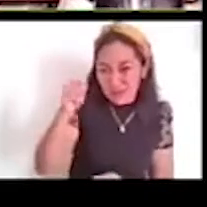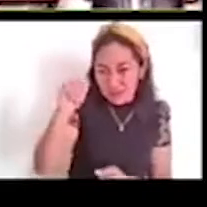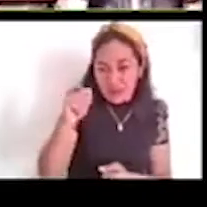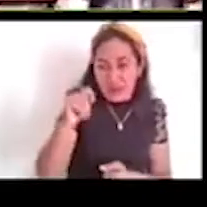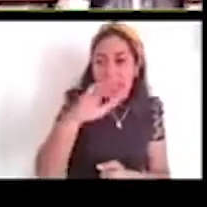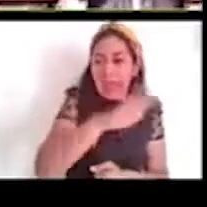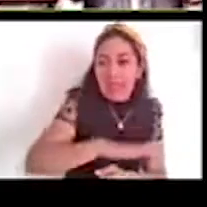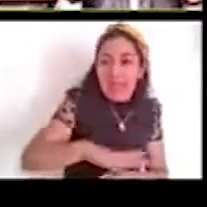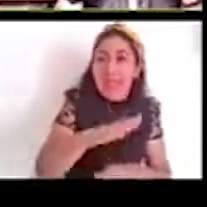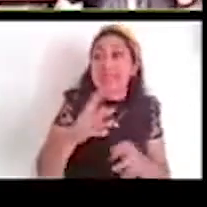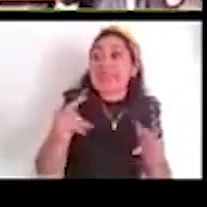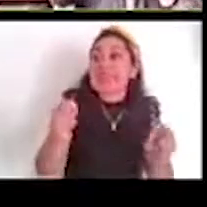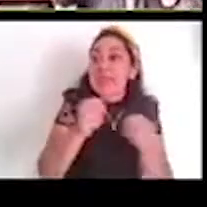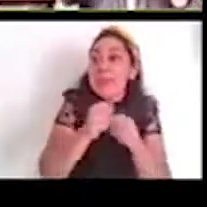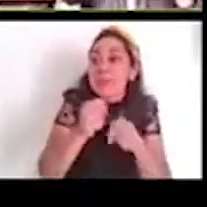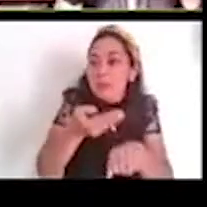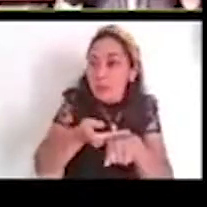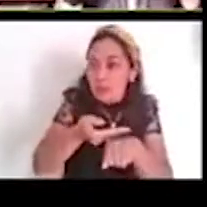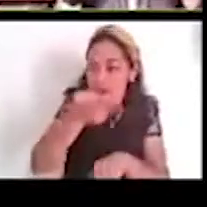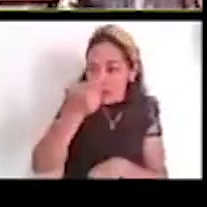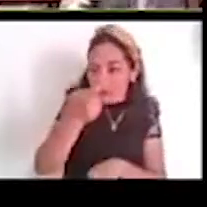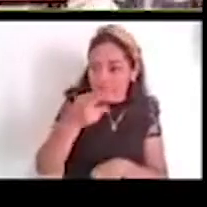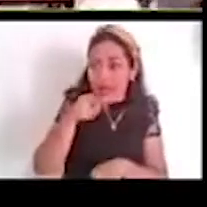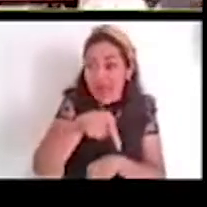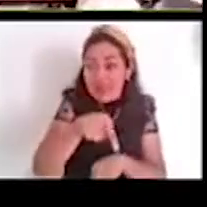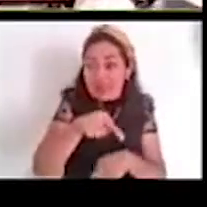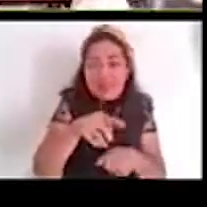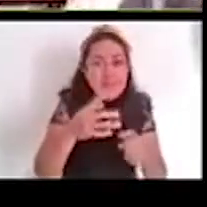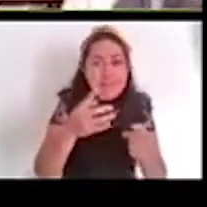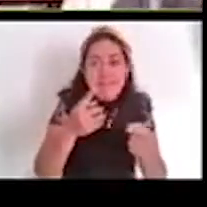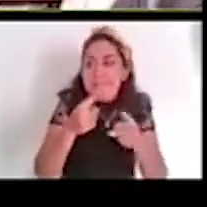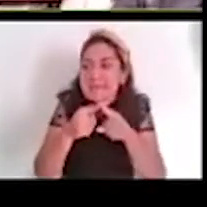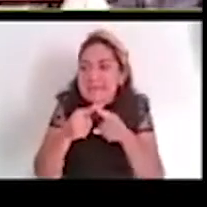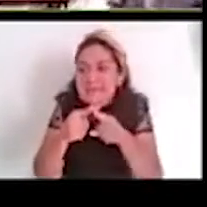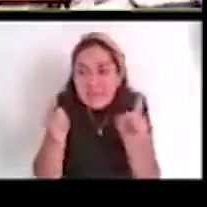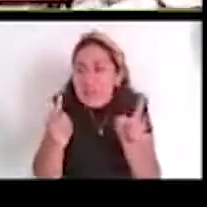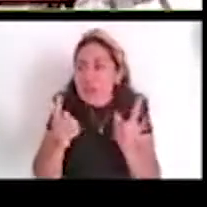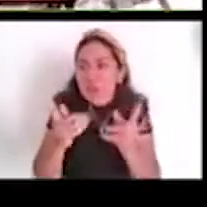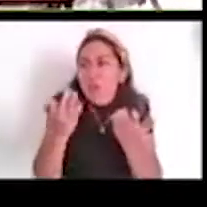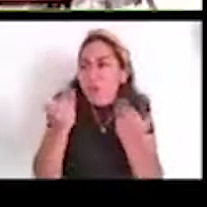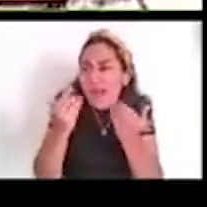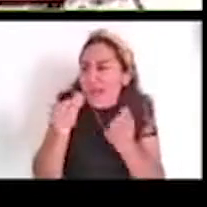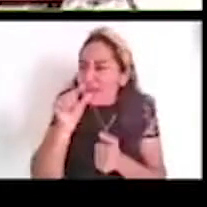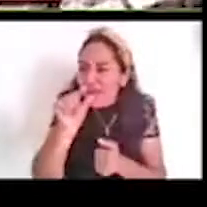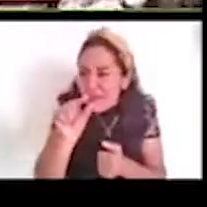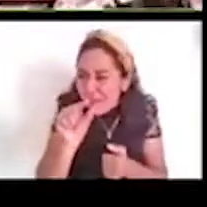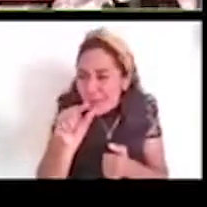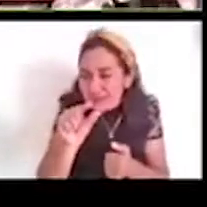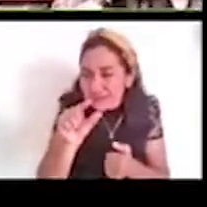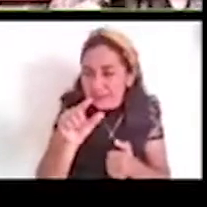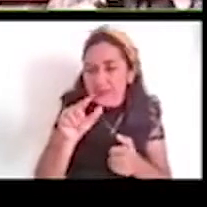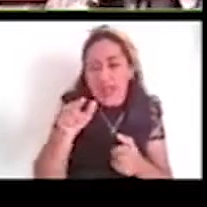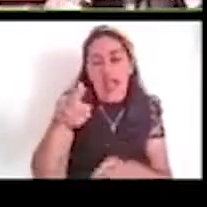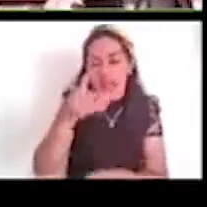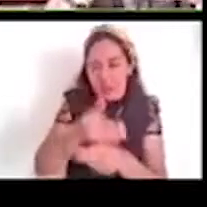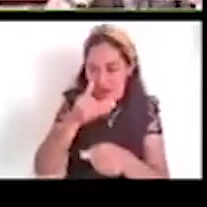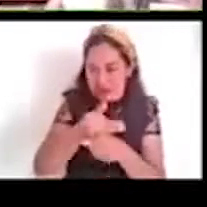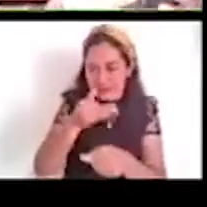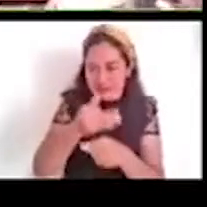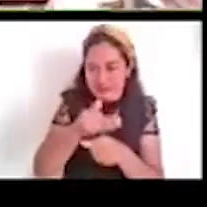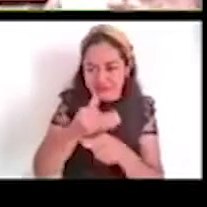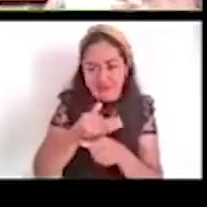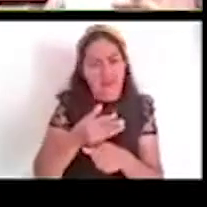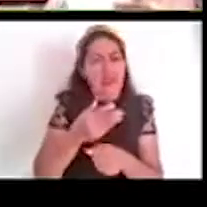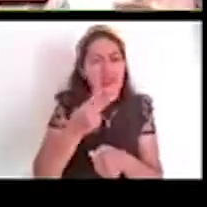tiene variaciones poco significativas, a reserva de la fase 2, que tiene que ver con este momento de la ocupación